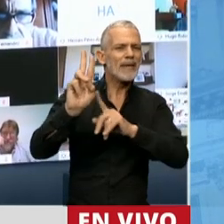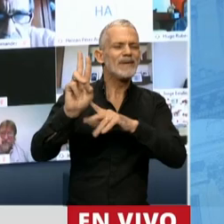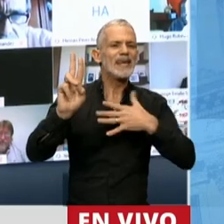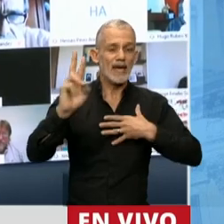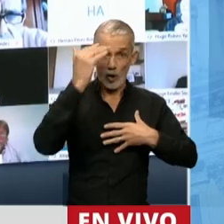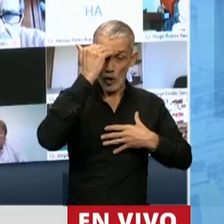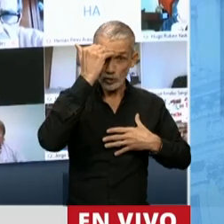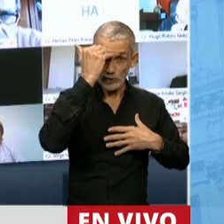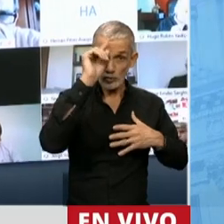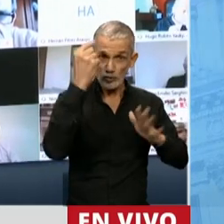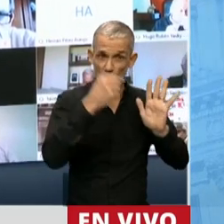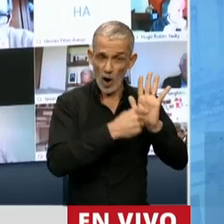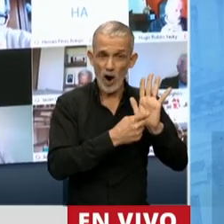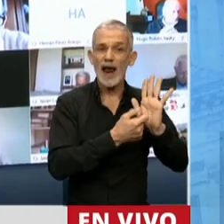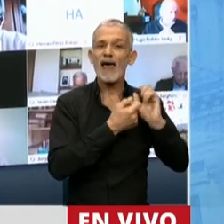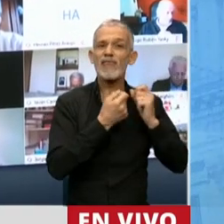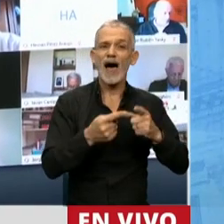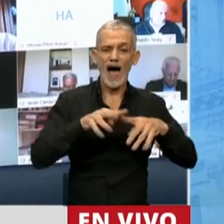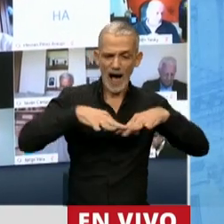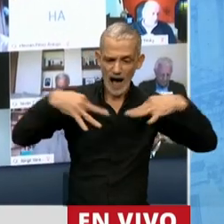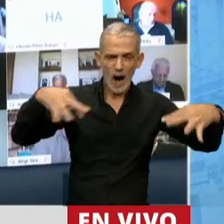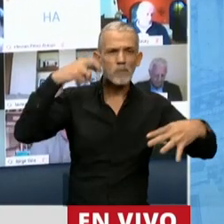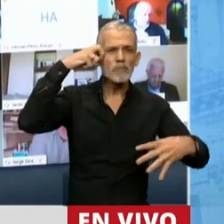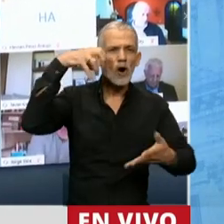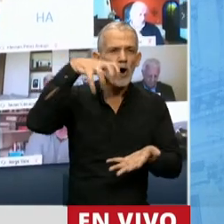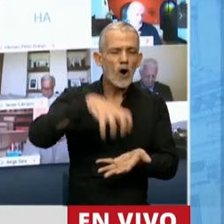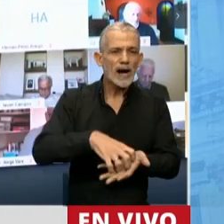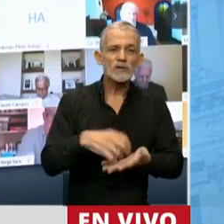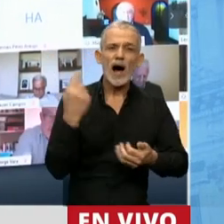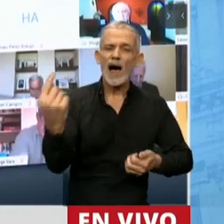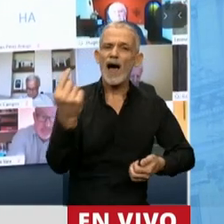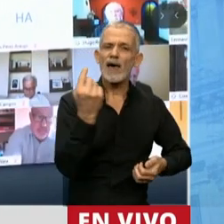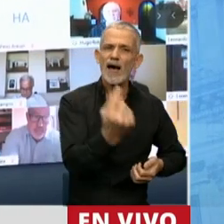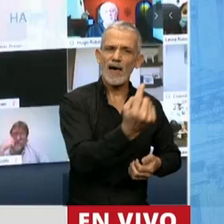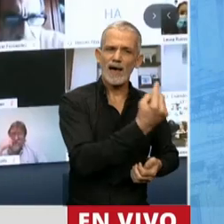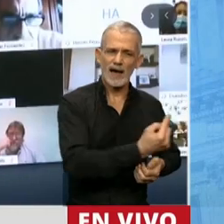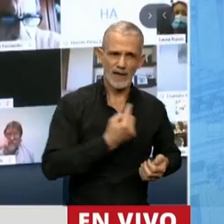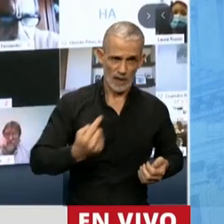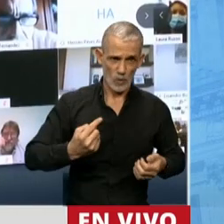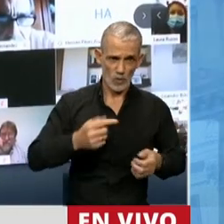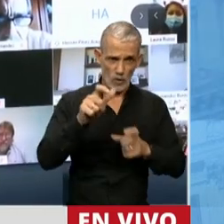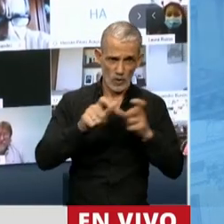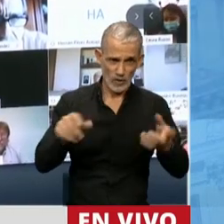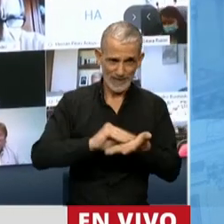la Constitución otorga a la Cámara y a cada uno de sus miembros.